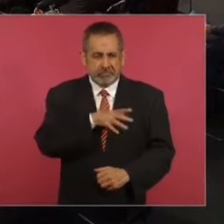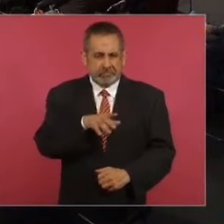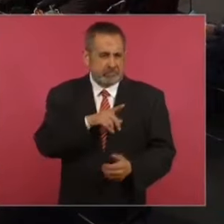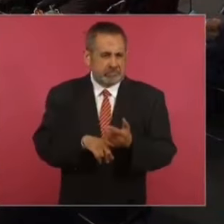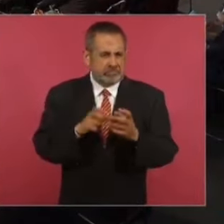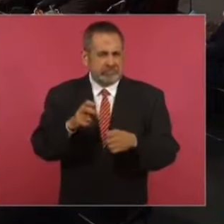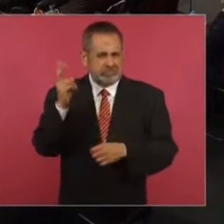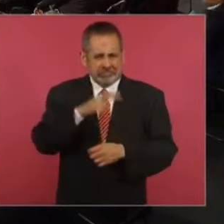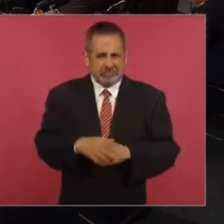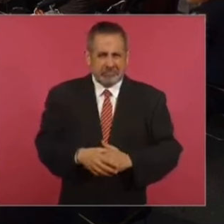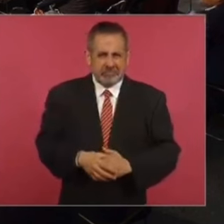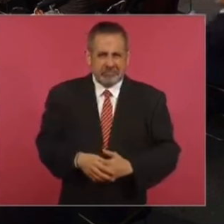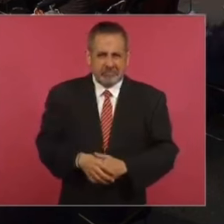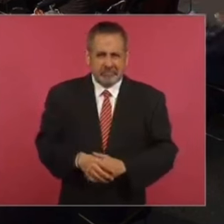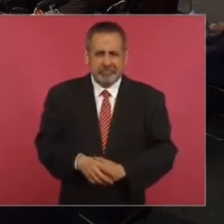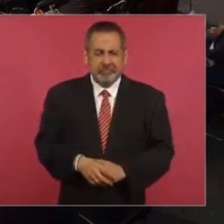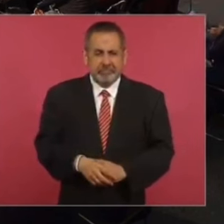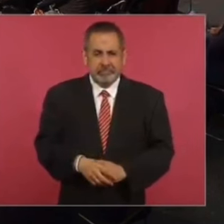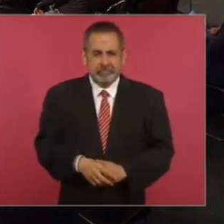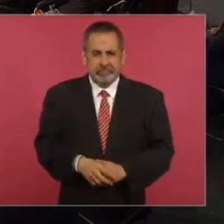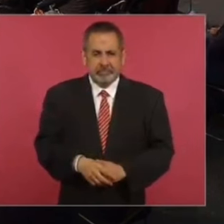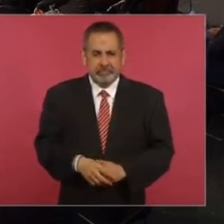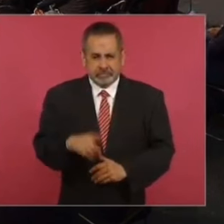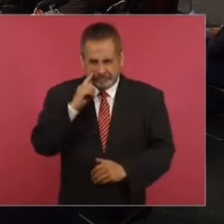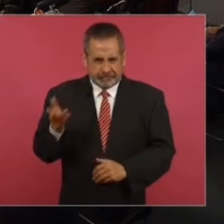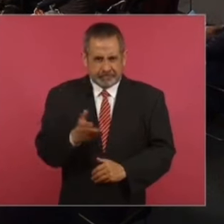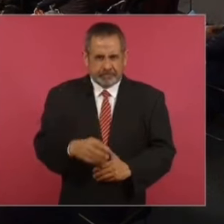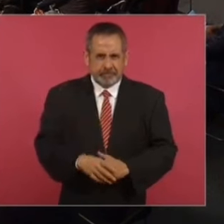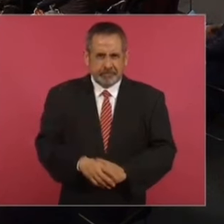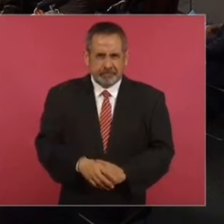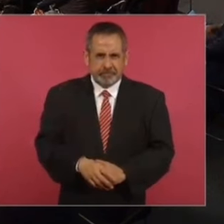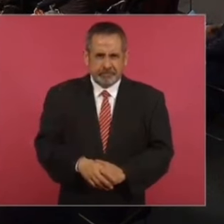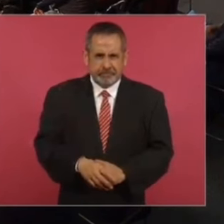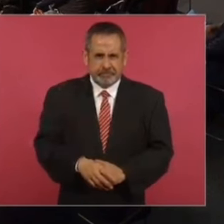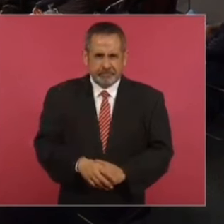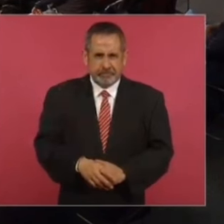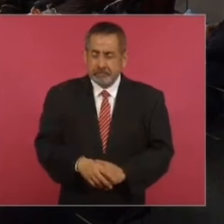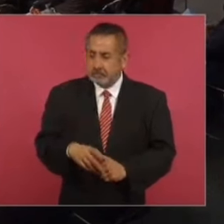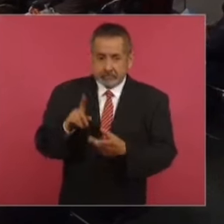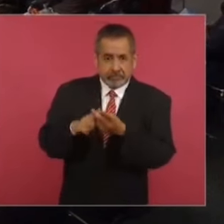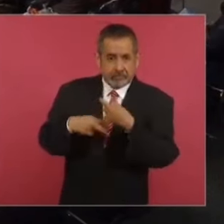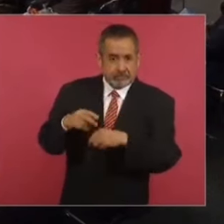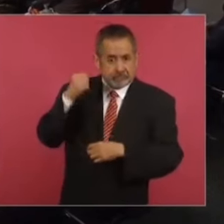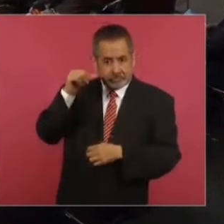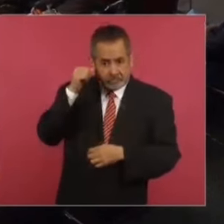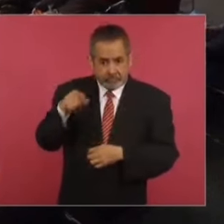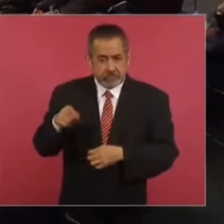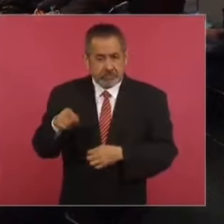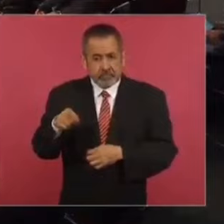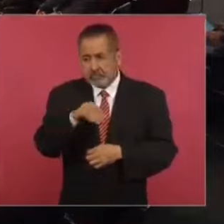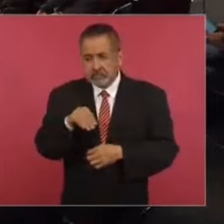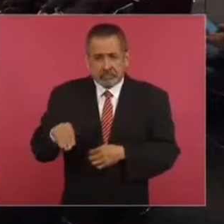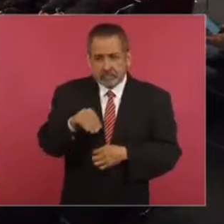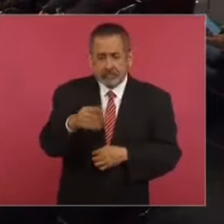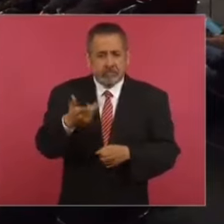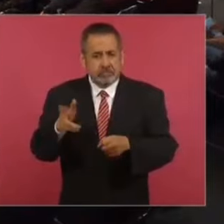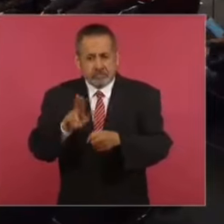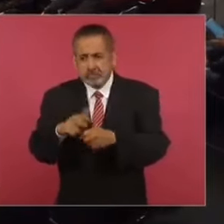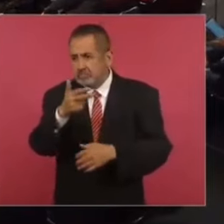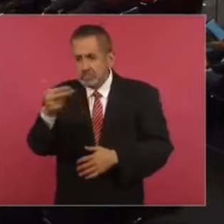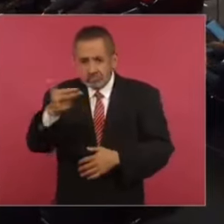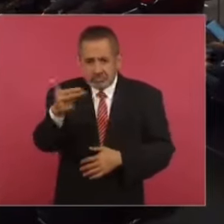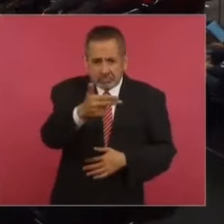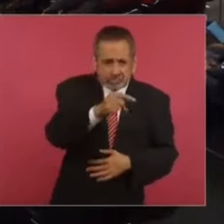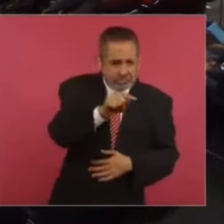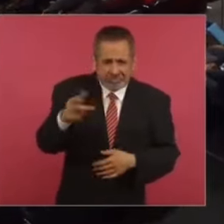falso. A ver, ¿qué pase? No, está en Acapulco. Está en Acapulco. Sí, y ya recorrió todos los hospitales y es falso. Es falso.